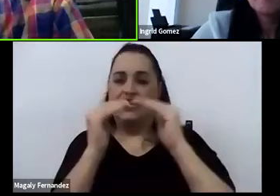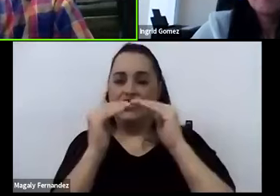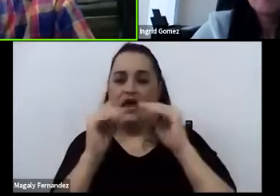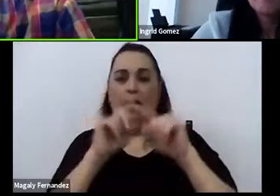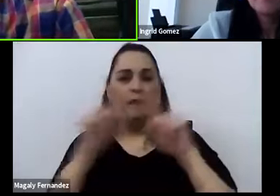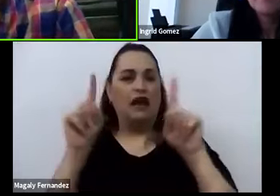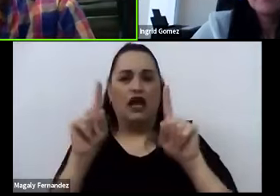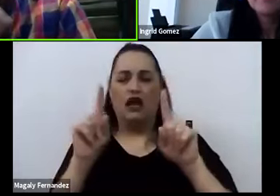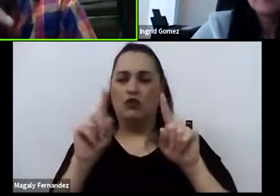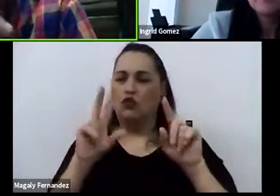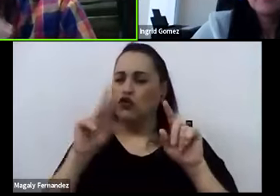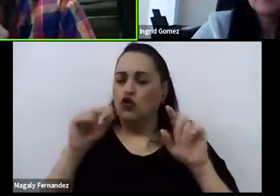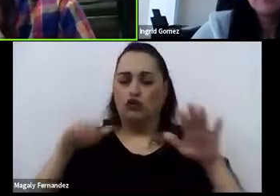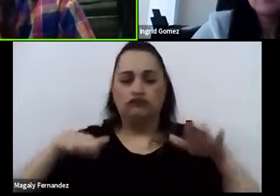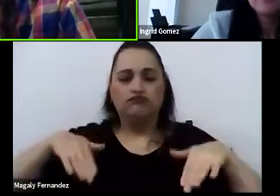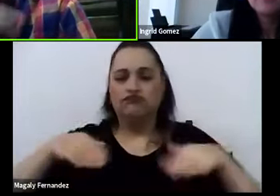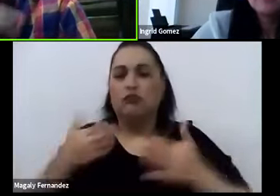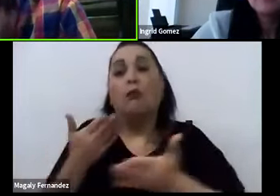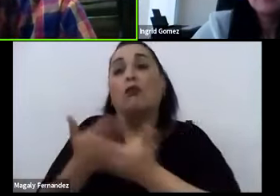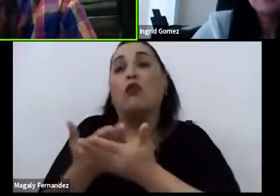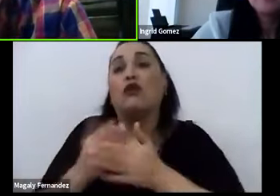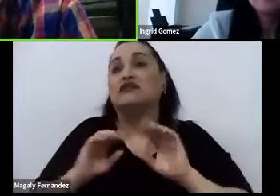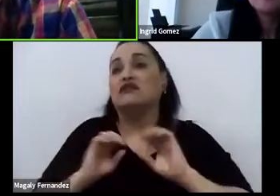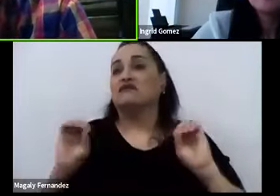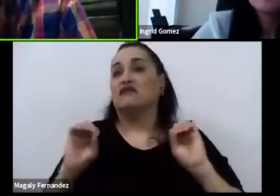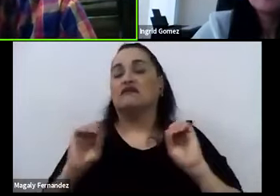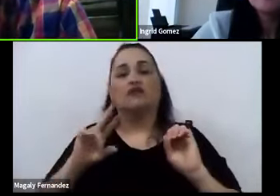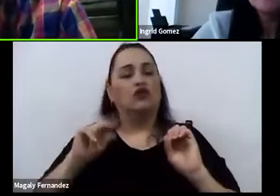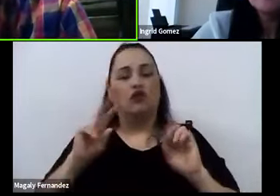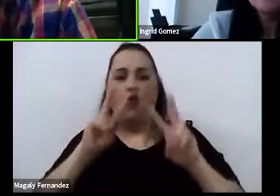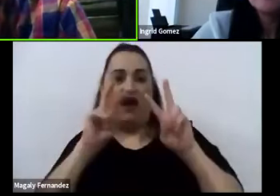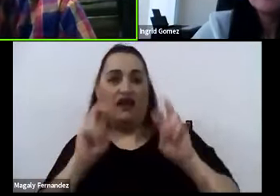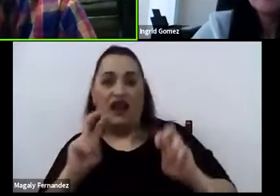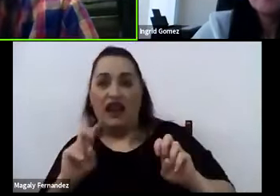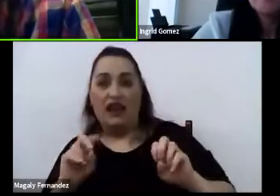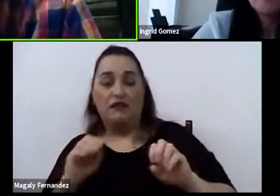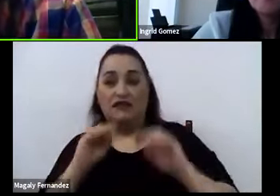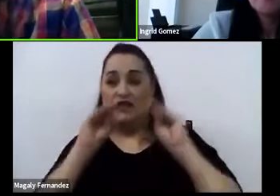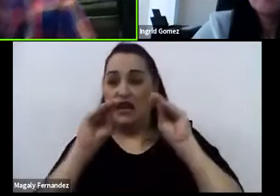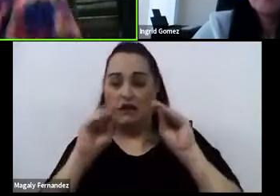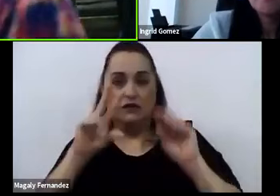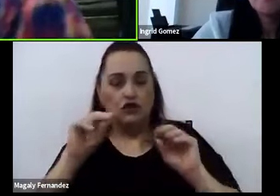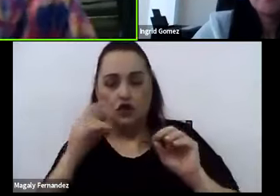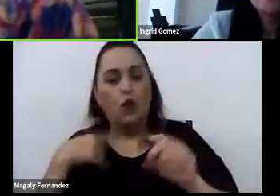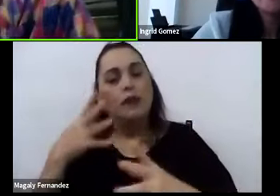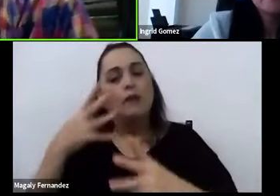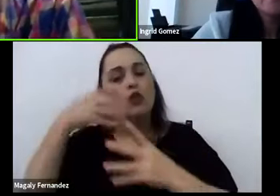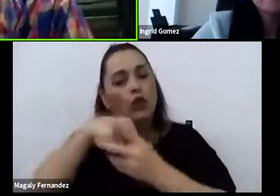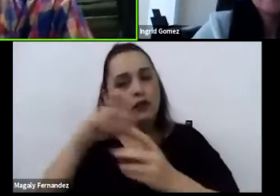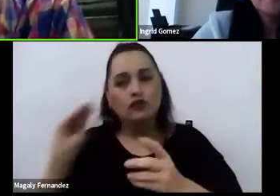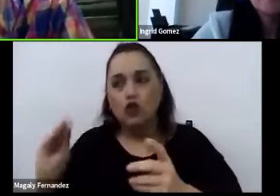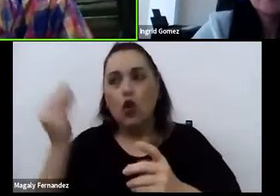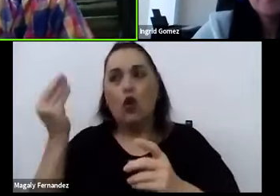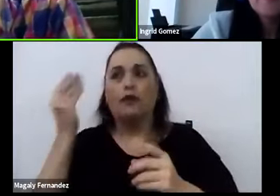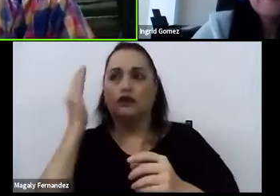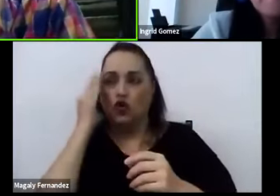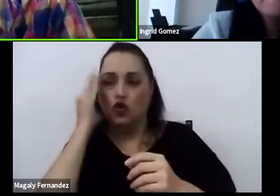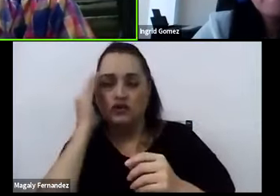quedemos en las propuestas políticas ni en los análisis académicos. Involucremos a los jóvenes en conciencia y en